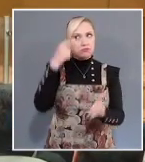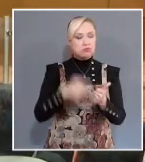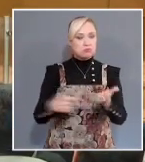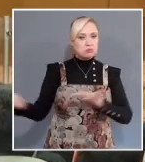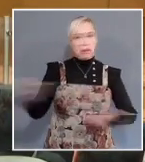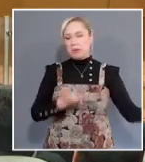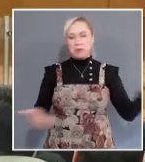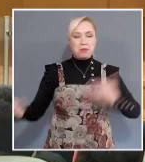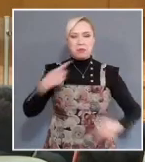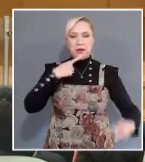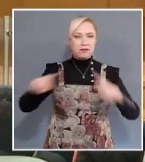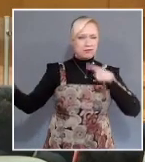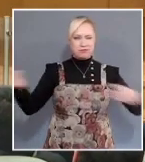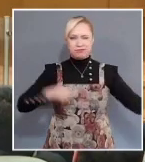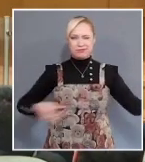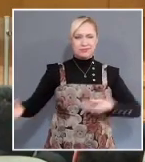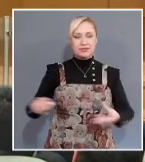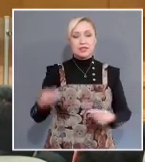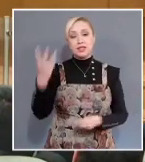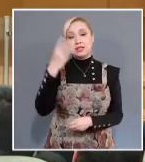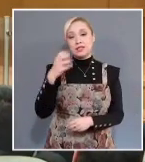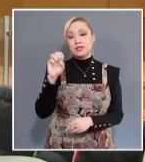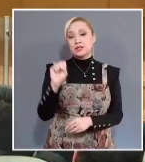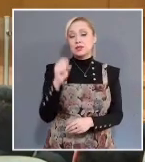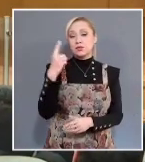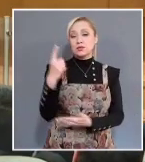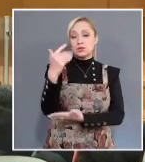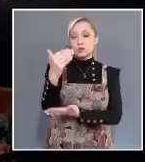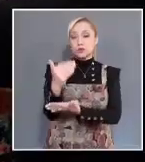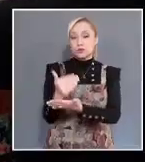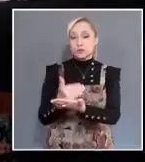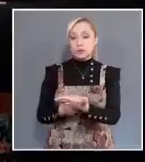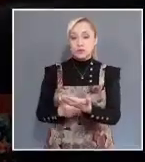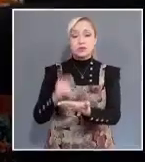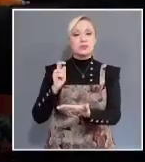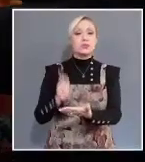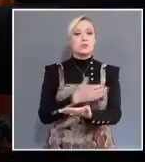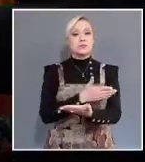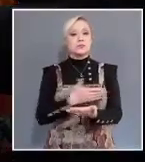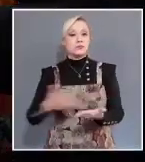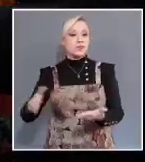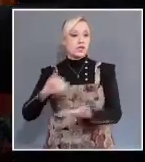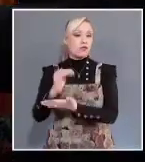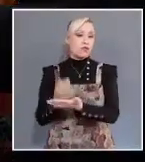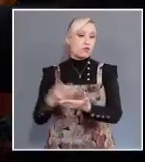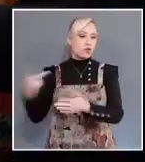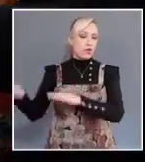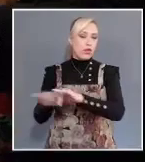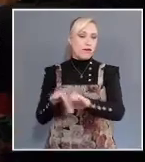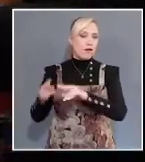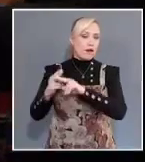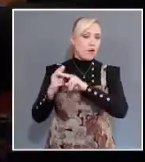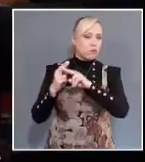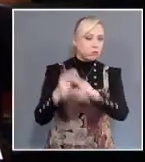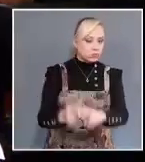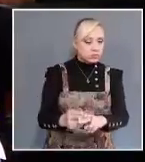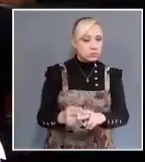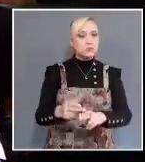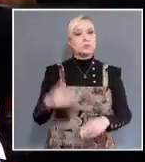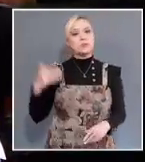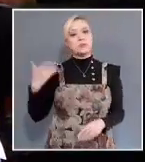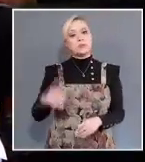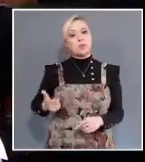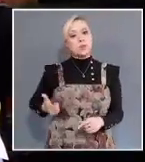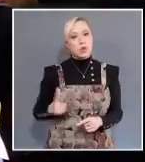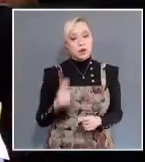361 medios de impugnación en el último año de labores el mayor número de asuntos provenientes de Guanajuato Aguascalientes